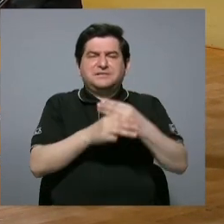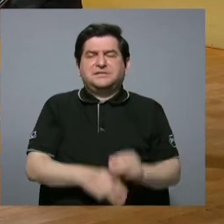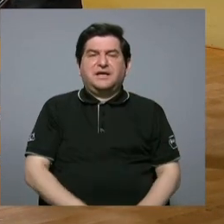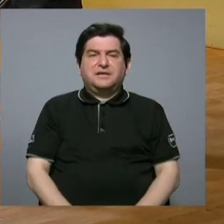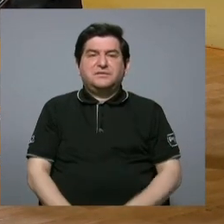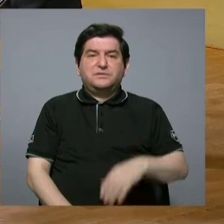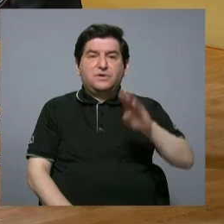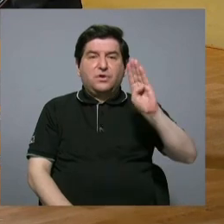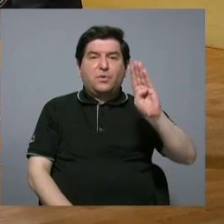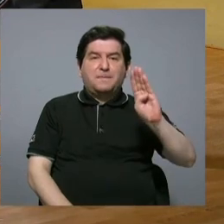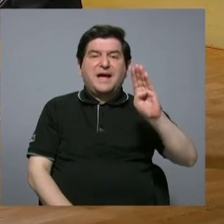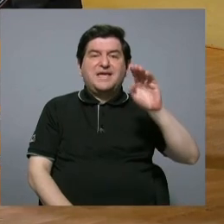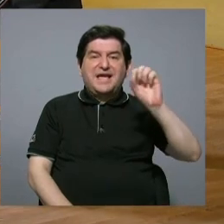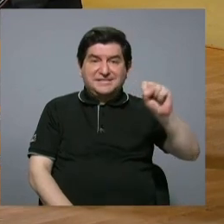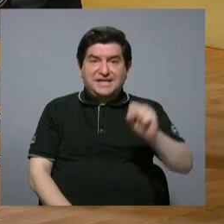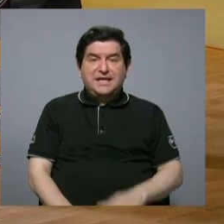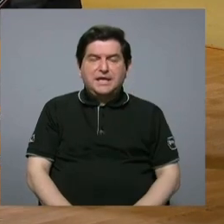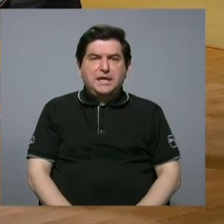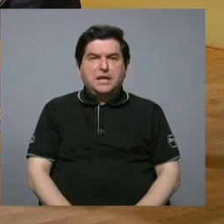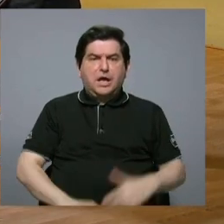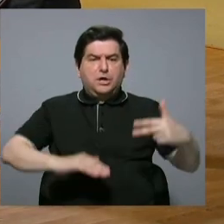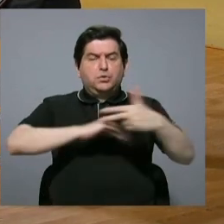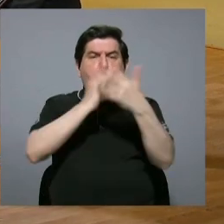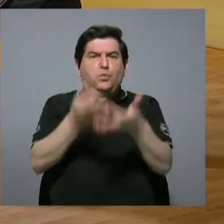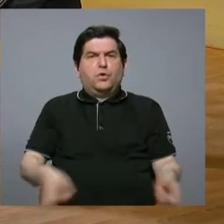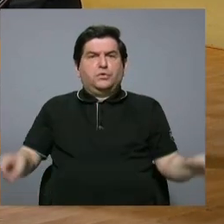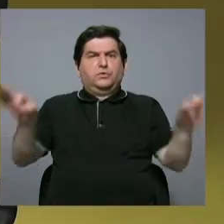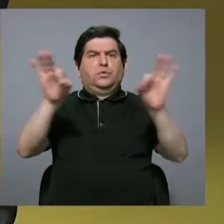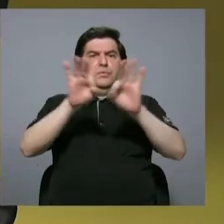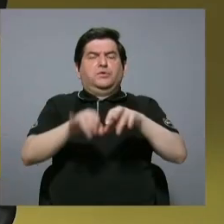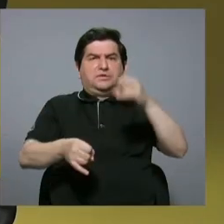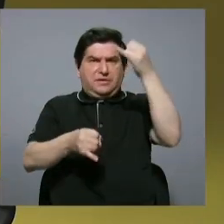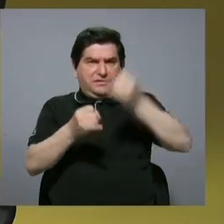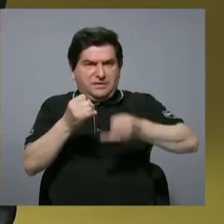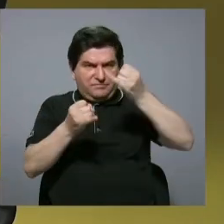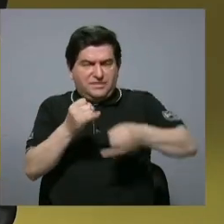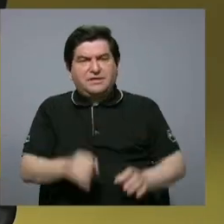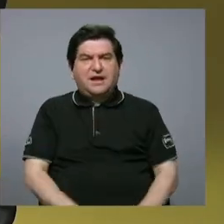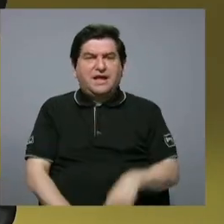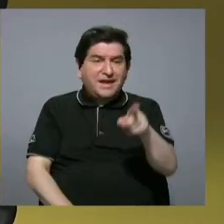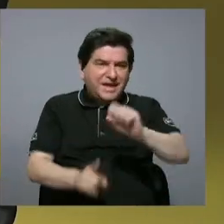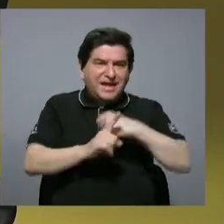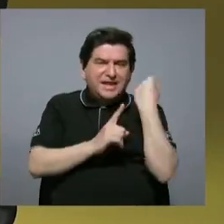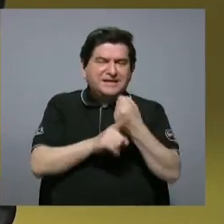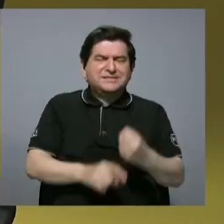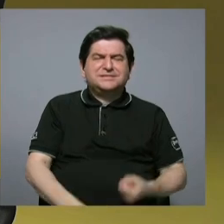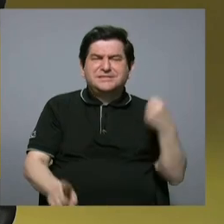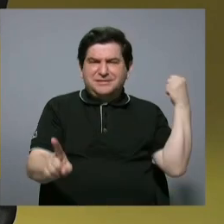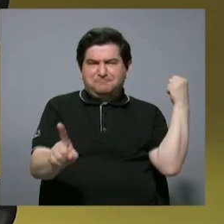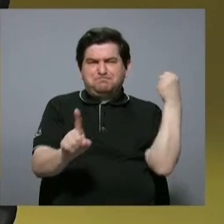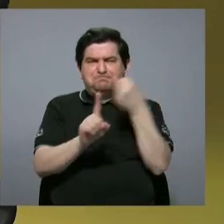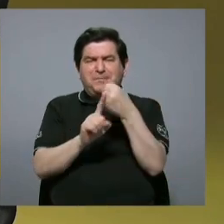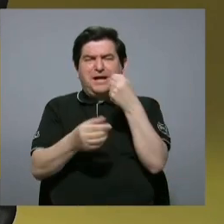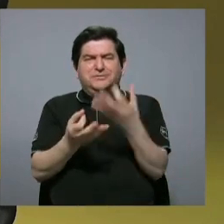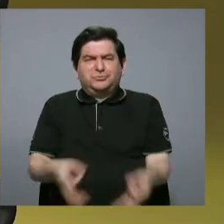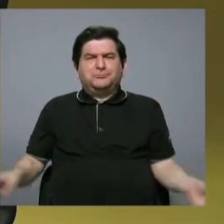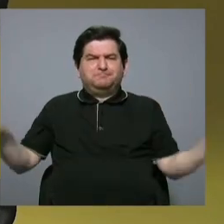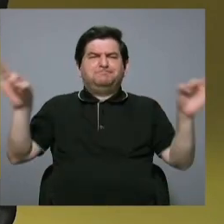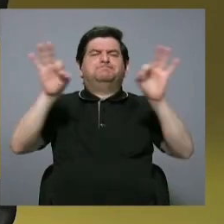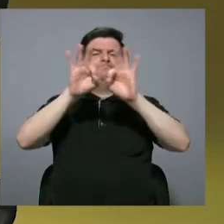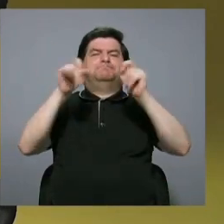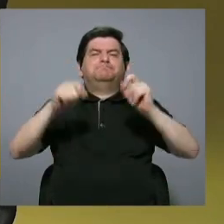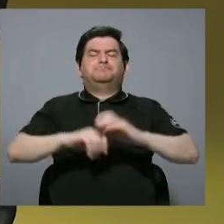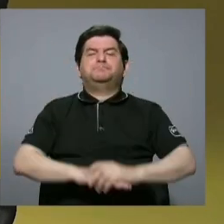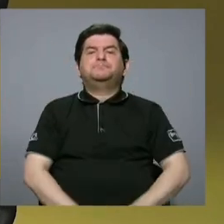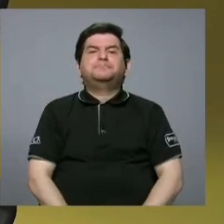un gran puerto a la par de la salida del canal. Eso fue un golpe importante, ¿verdad?